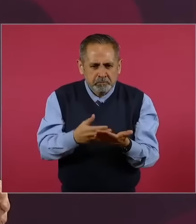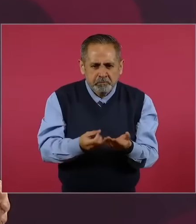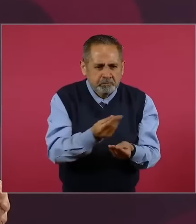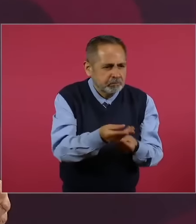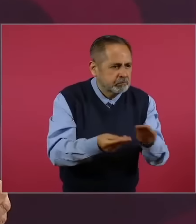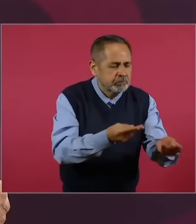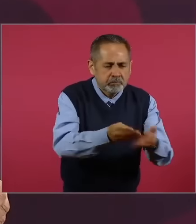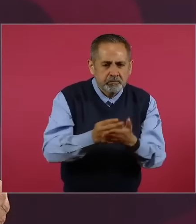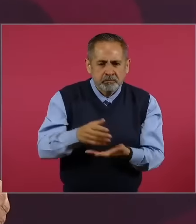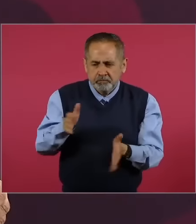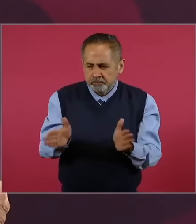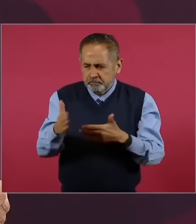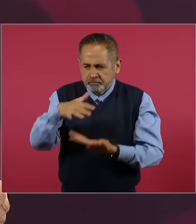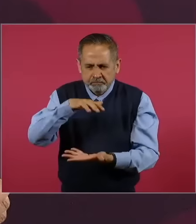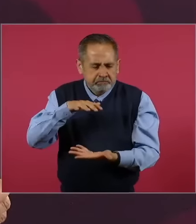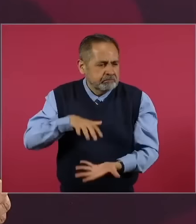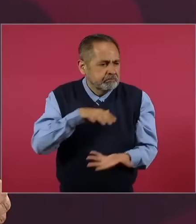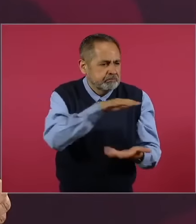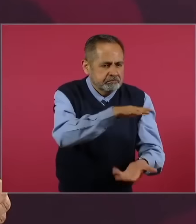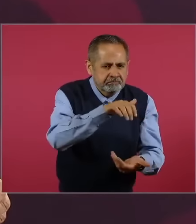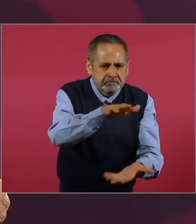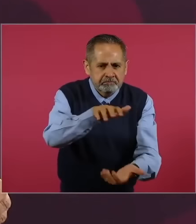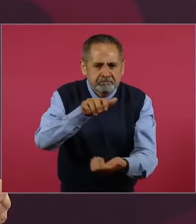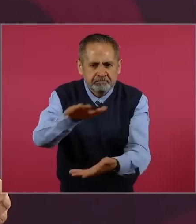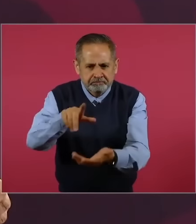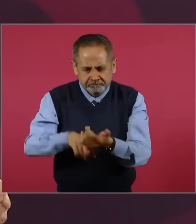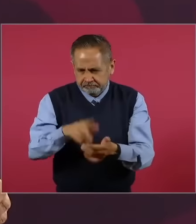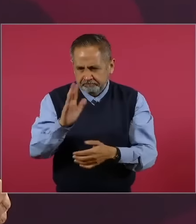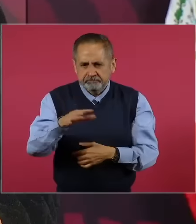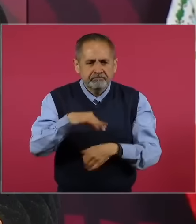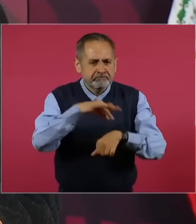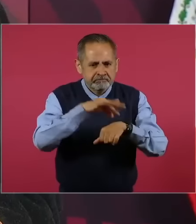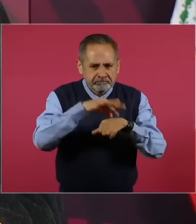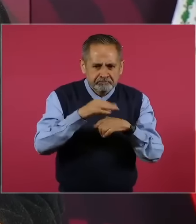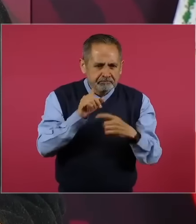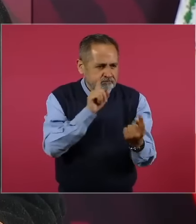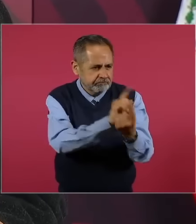distribuyendo despensas, hay servicio médico,